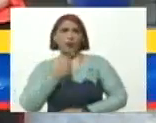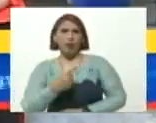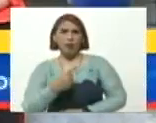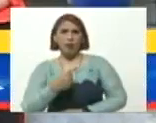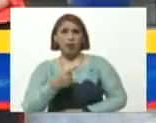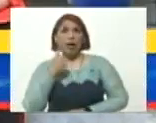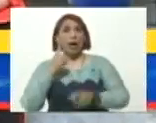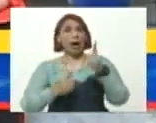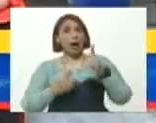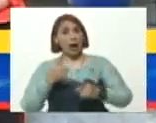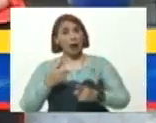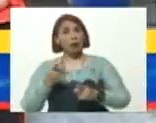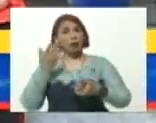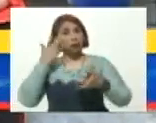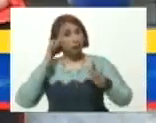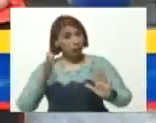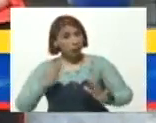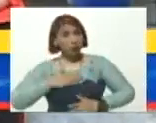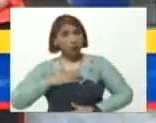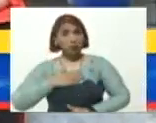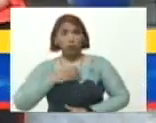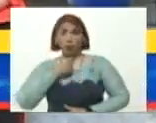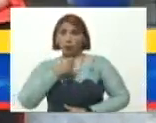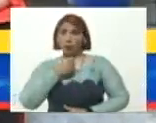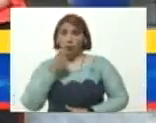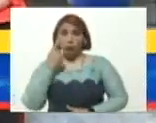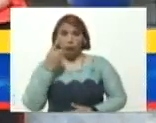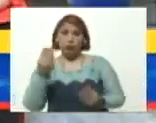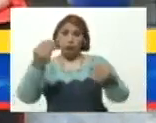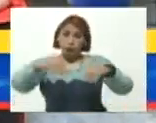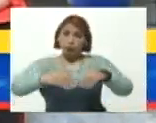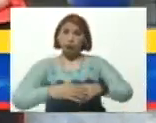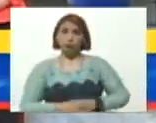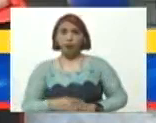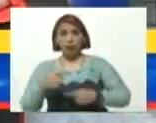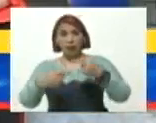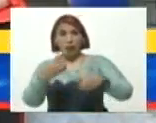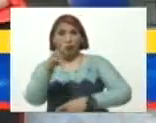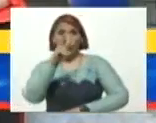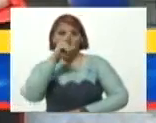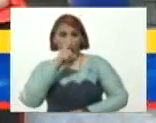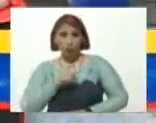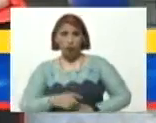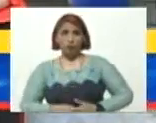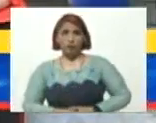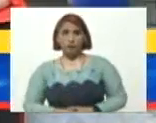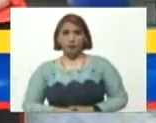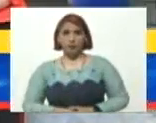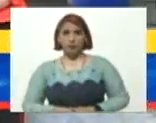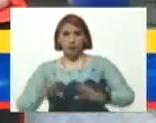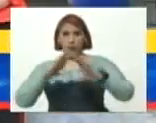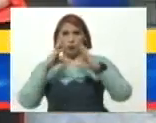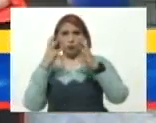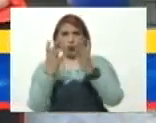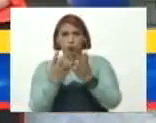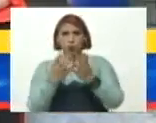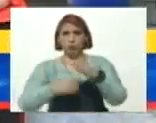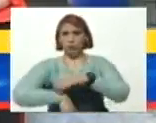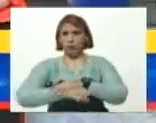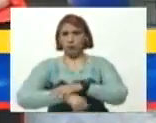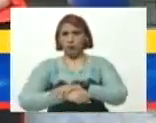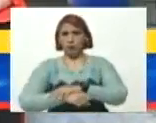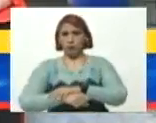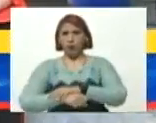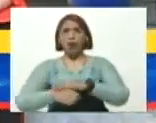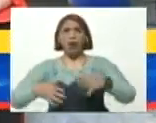algo sirve mi opinión, estoy de acuerdo que cada dos años sean los mundiales de fútbol para